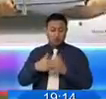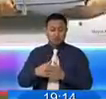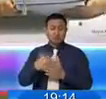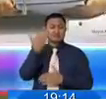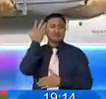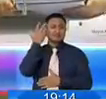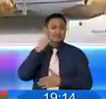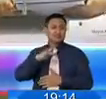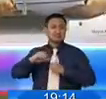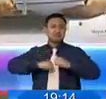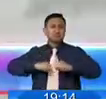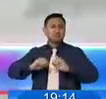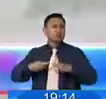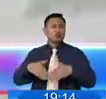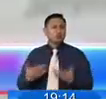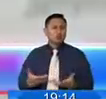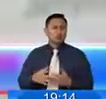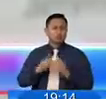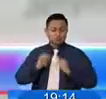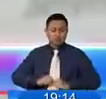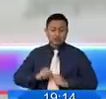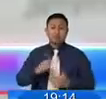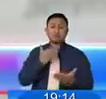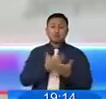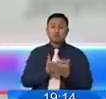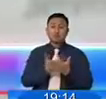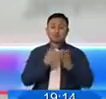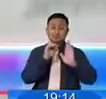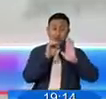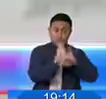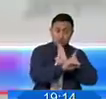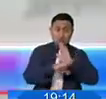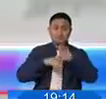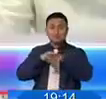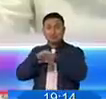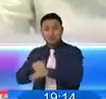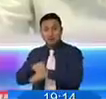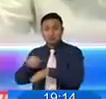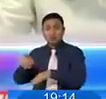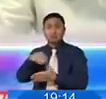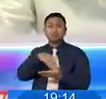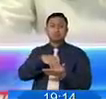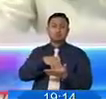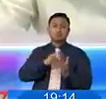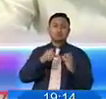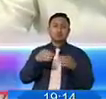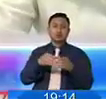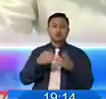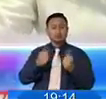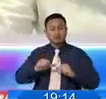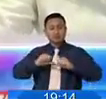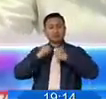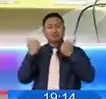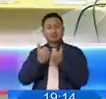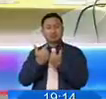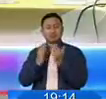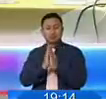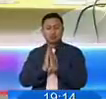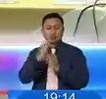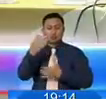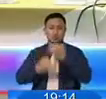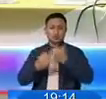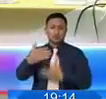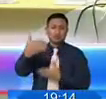cronograma de actividades para recibir las pruebas de cargo y de descargo de los miembros del Consejo, así como de los asambleístas que impulsan el